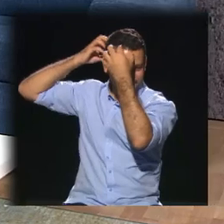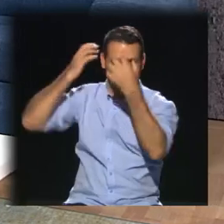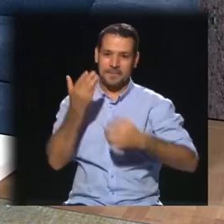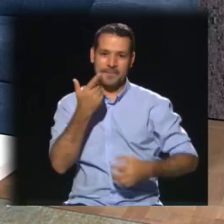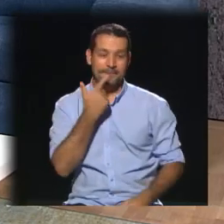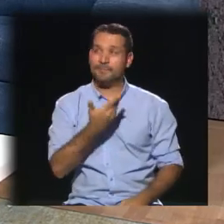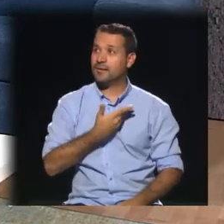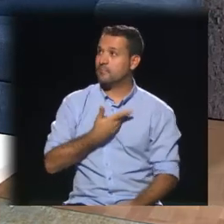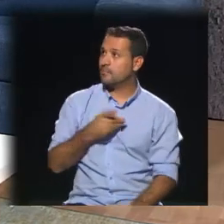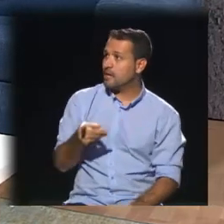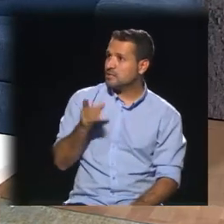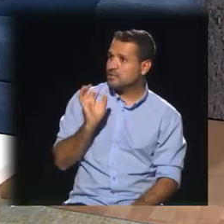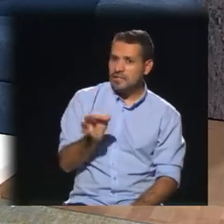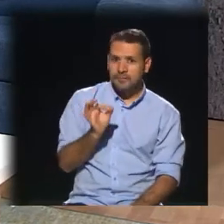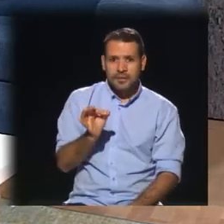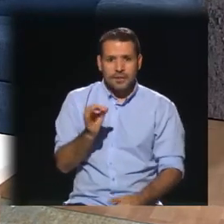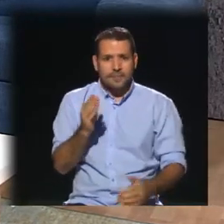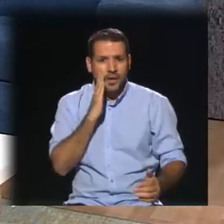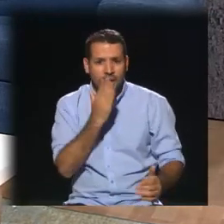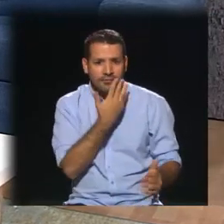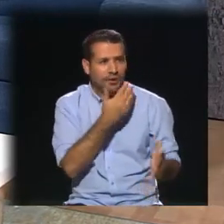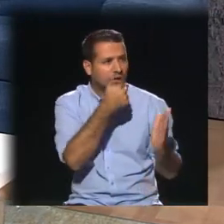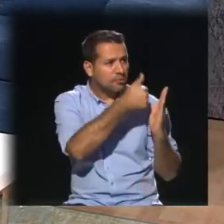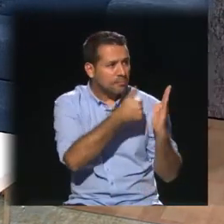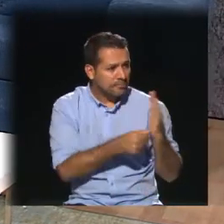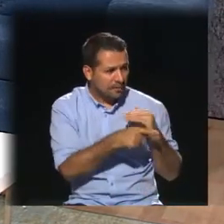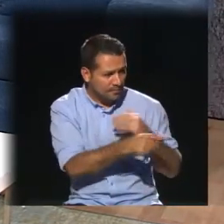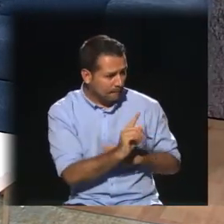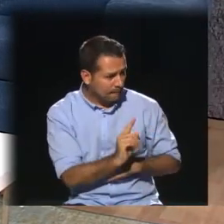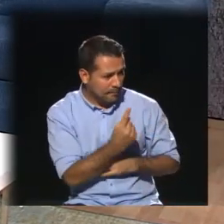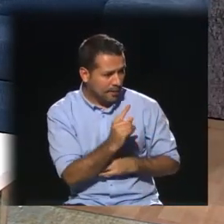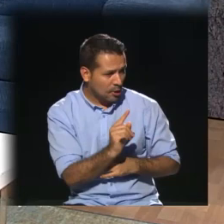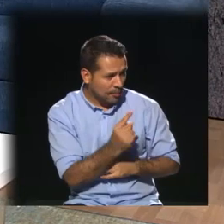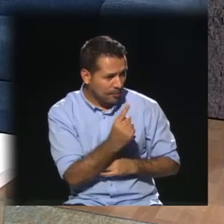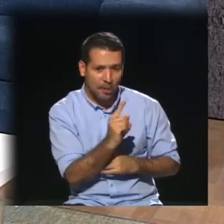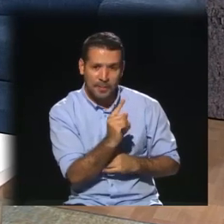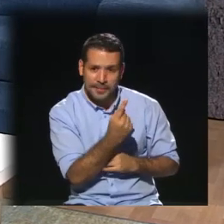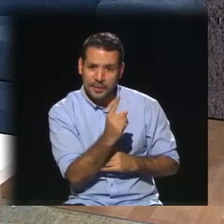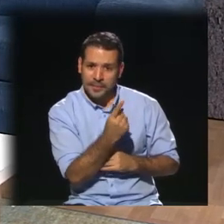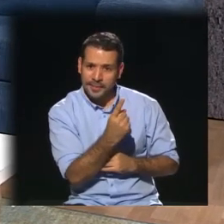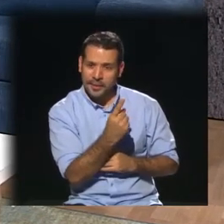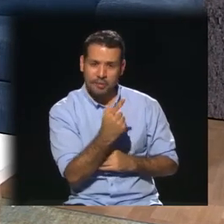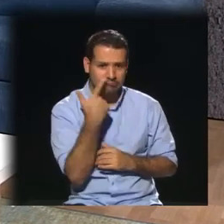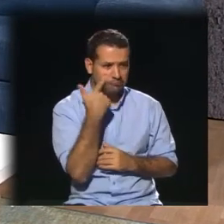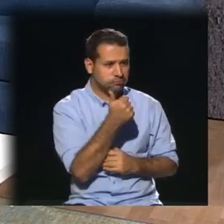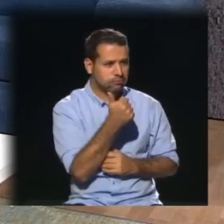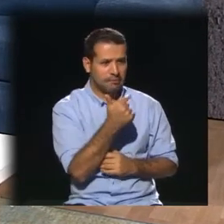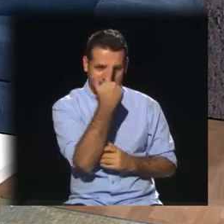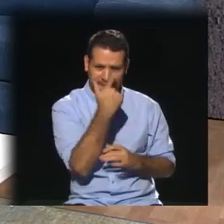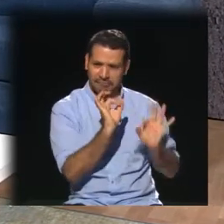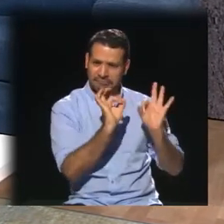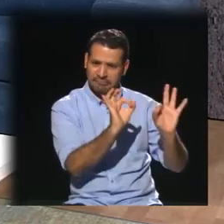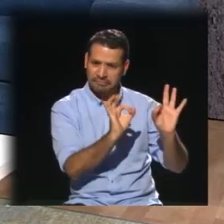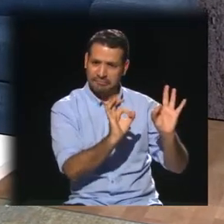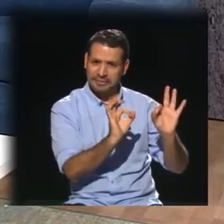estudiantes, pero es que yo siempre gano, pero es que yo siempre soy el que ocupo el primer puesto, sí, pero hoy no. Entonces, eso es una de las cosas. Lo